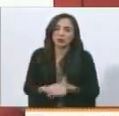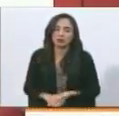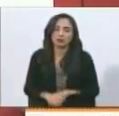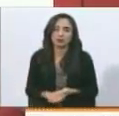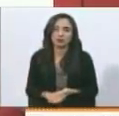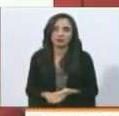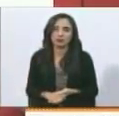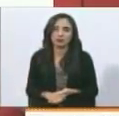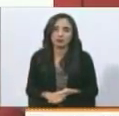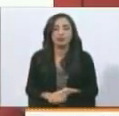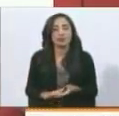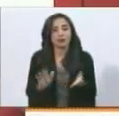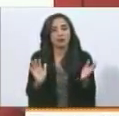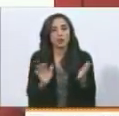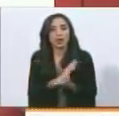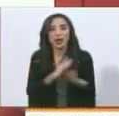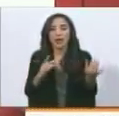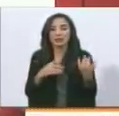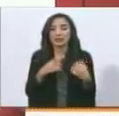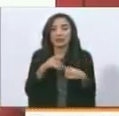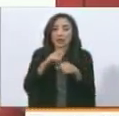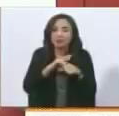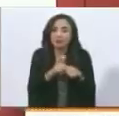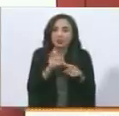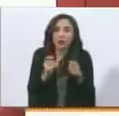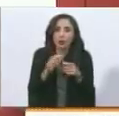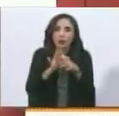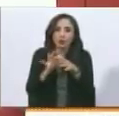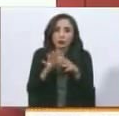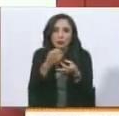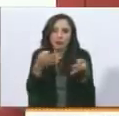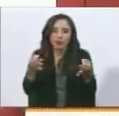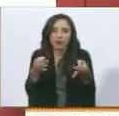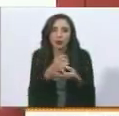si sus planes se hubiesen dado. Ahorita todos están